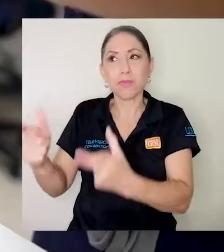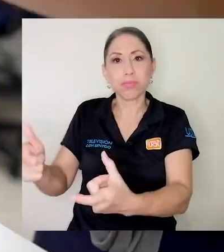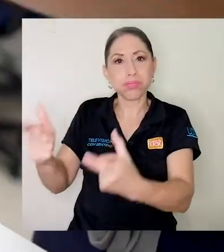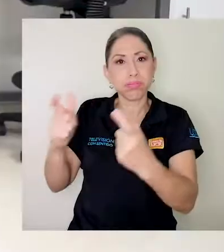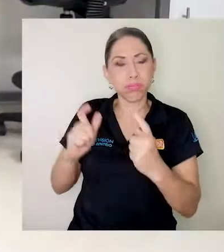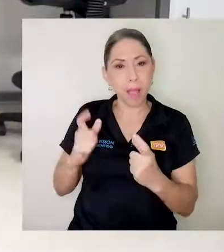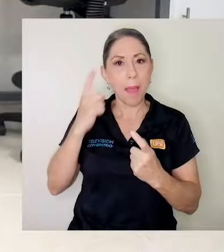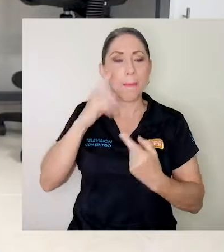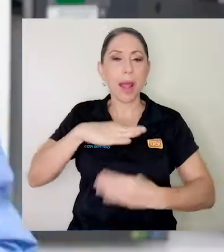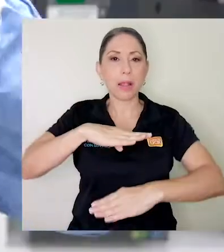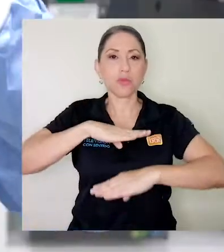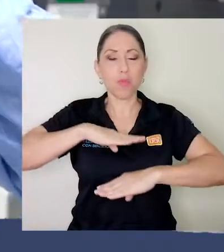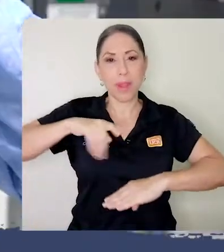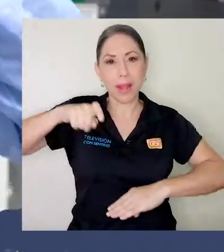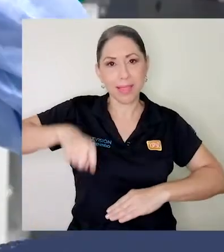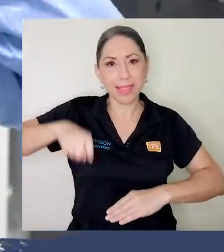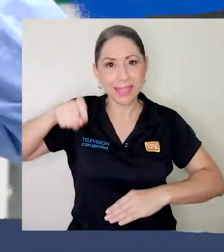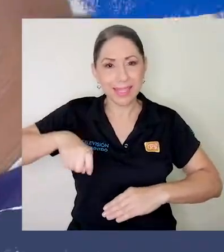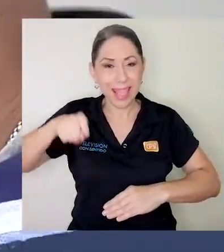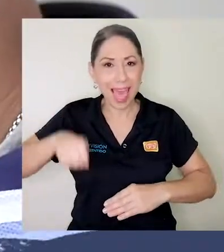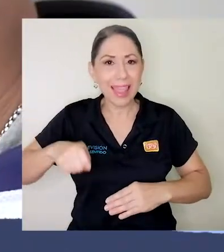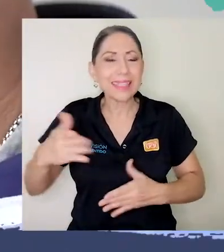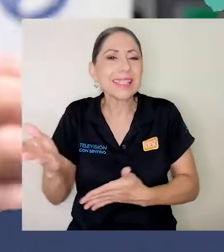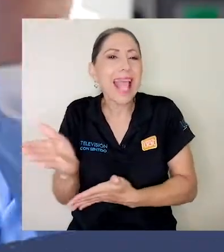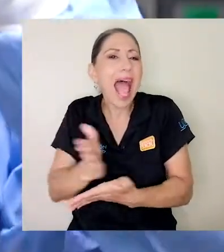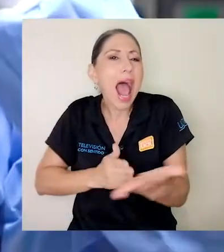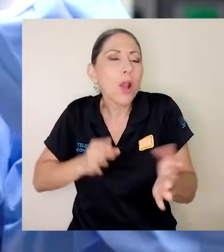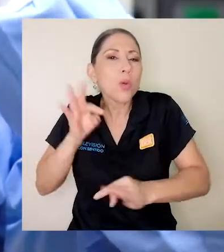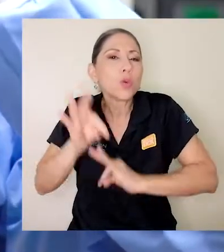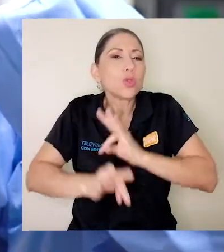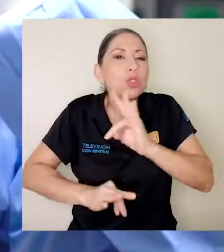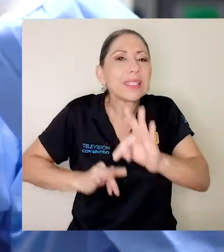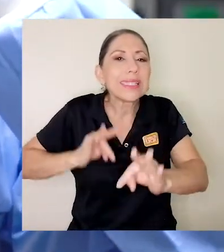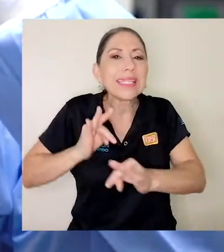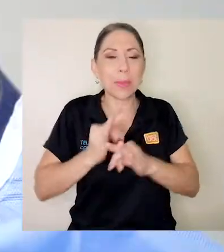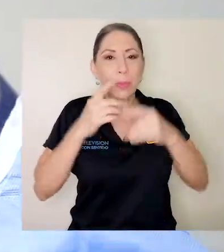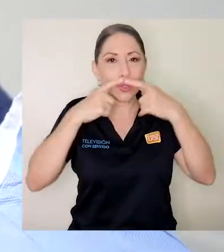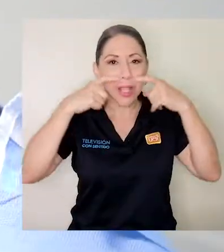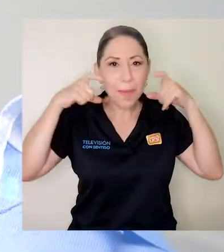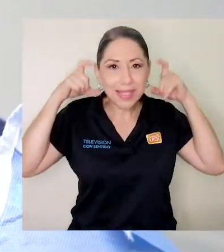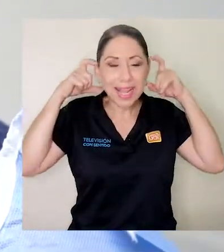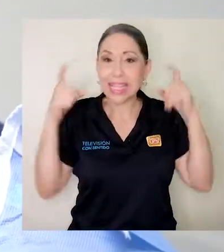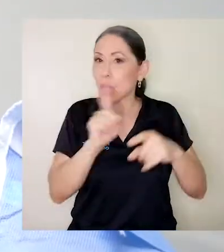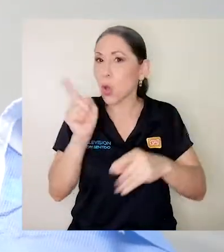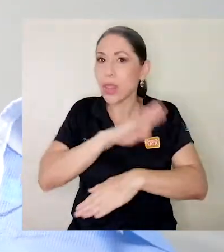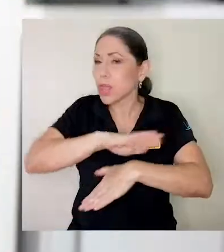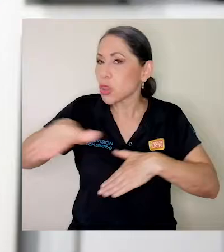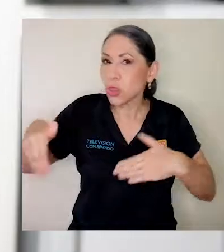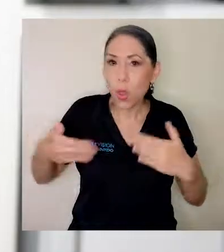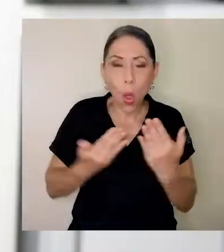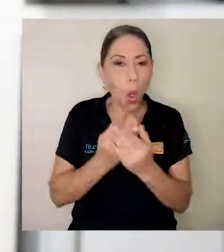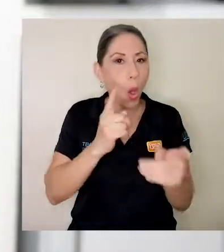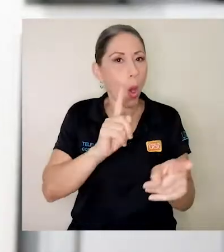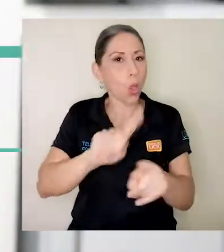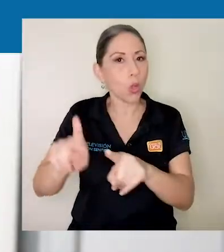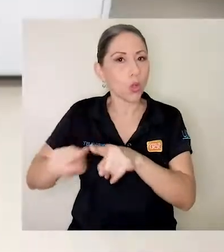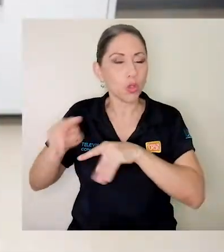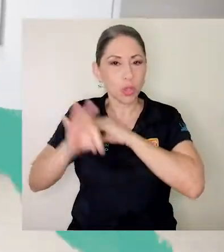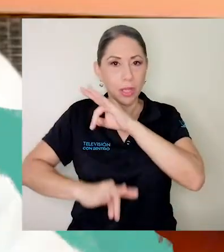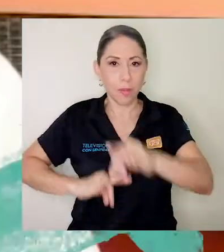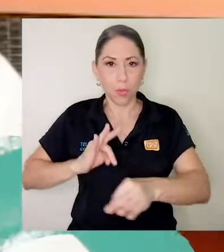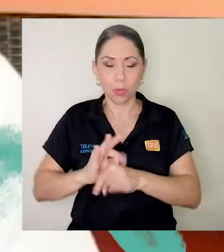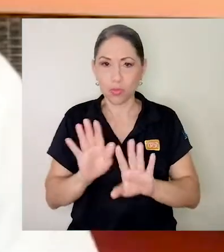extranjeros precisamente para suplir las necesidades de ciertos tipos de mascarilla, no de todos los tipos de